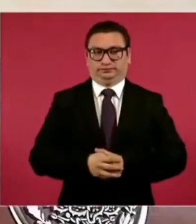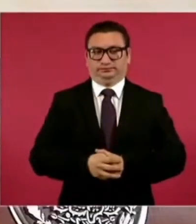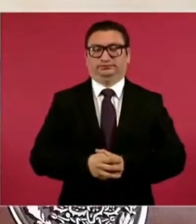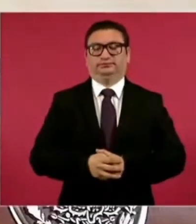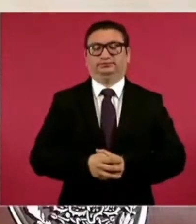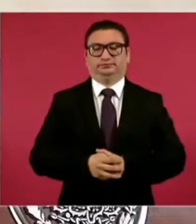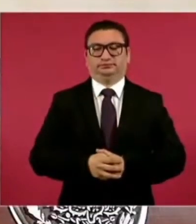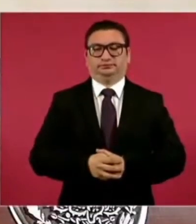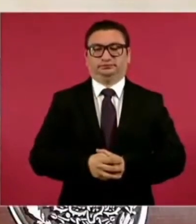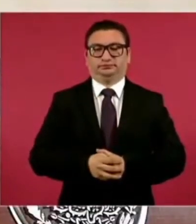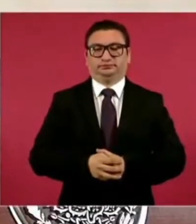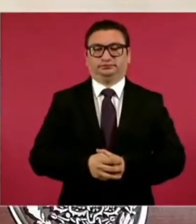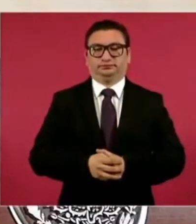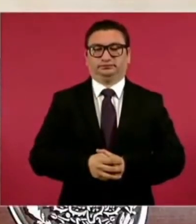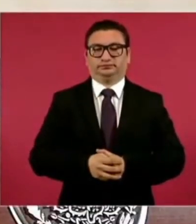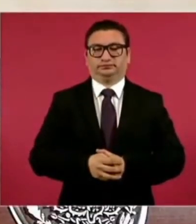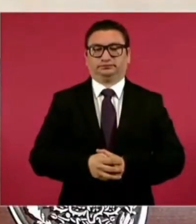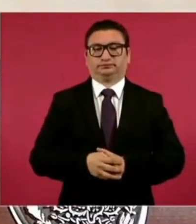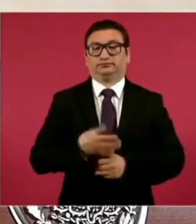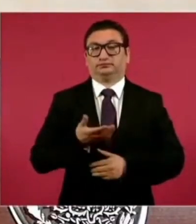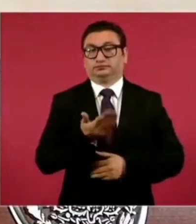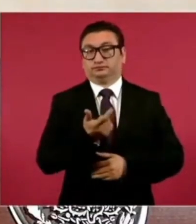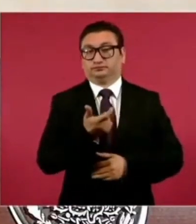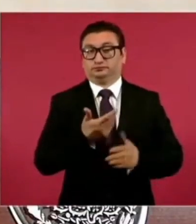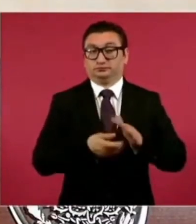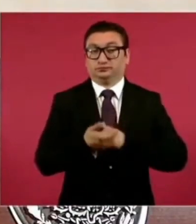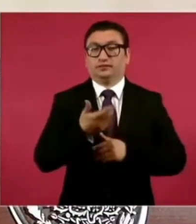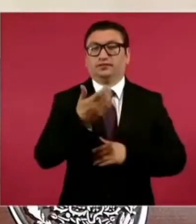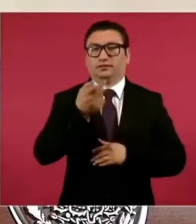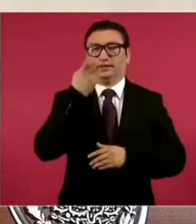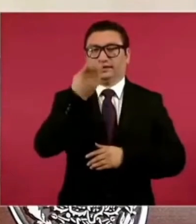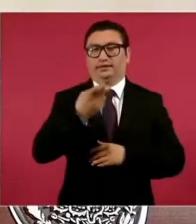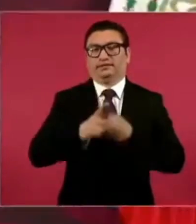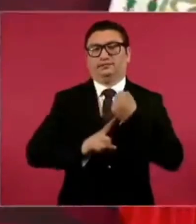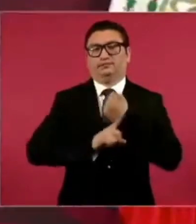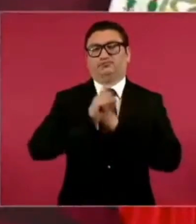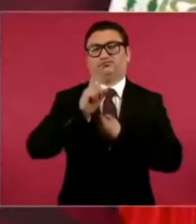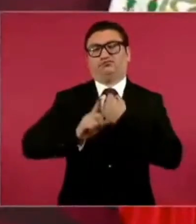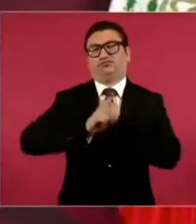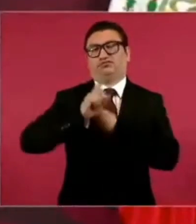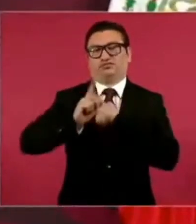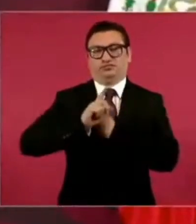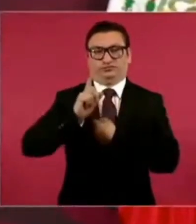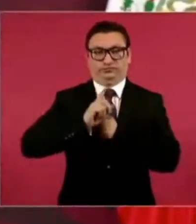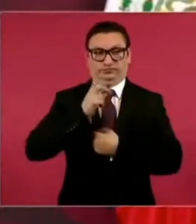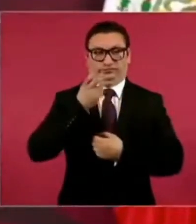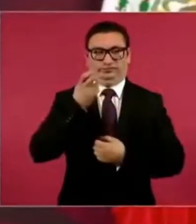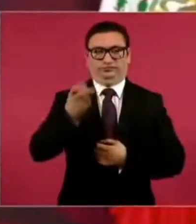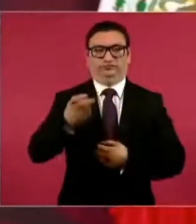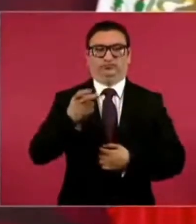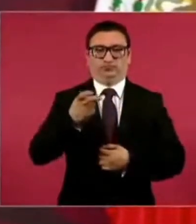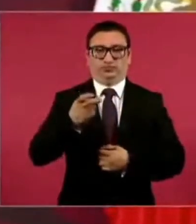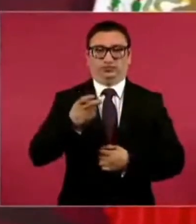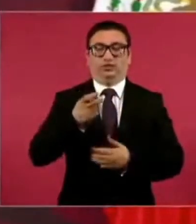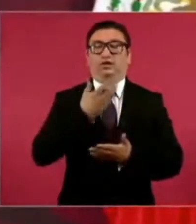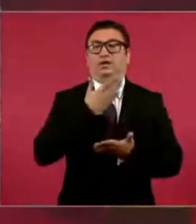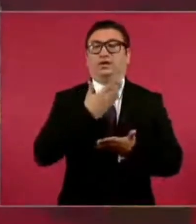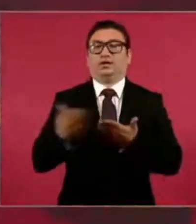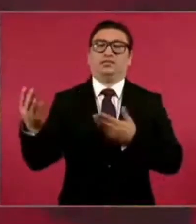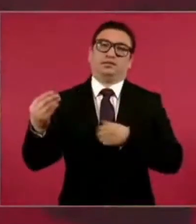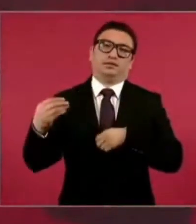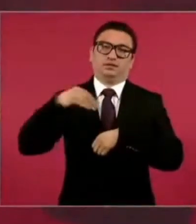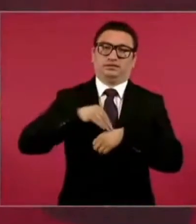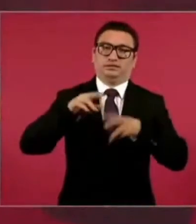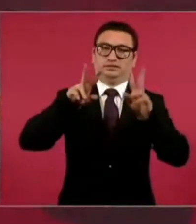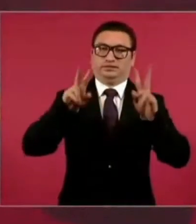chantajeándolo. Ese es el origen del pleito, más el asunto electoral,